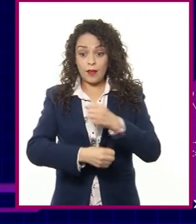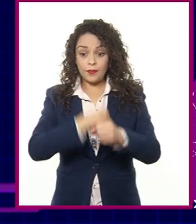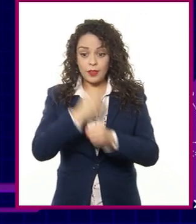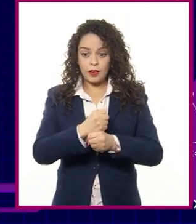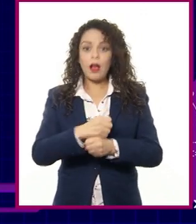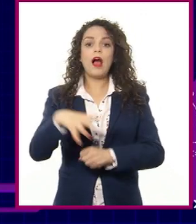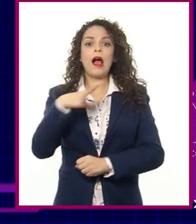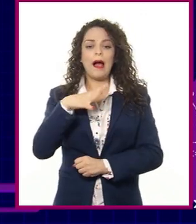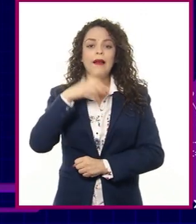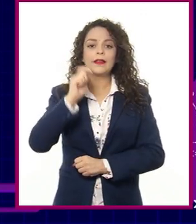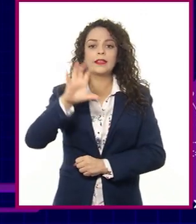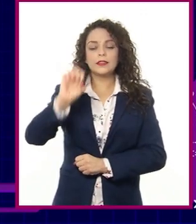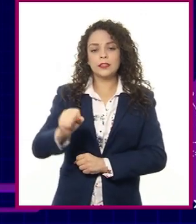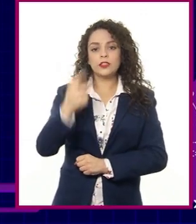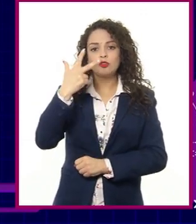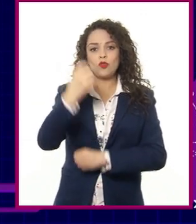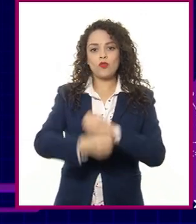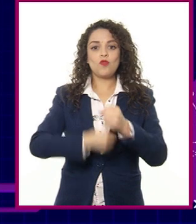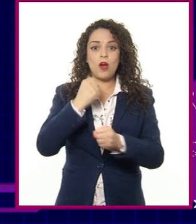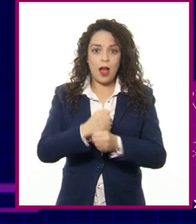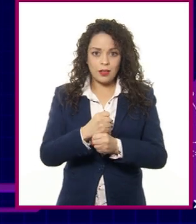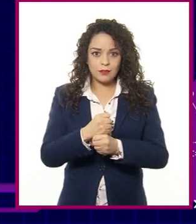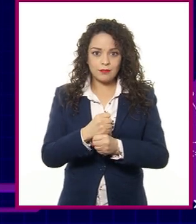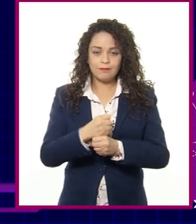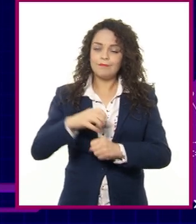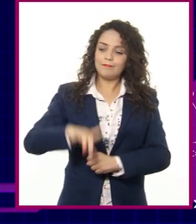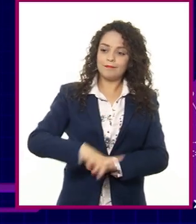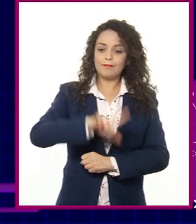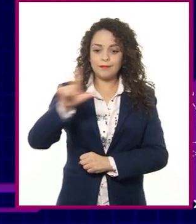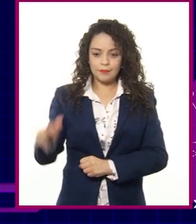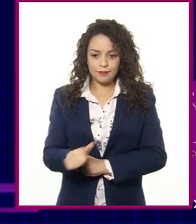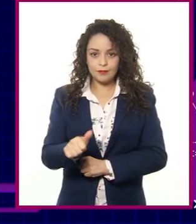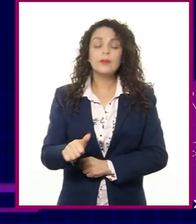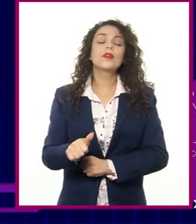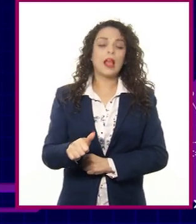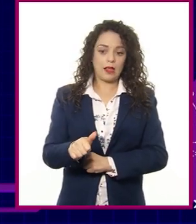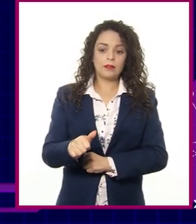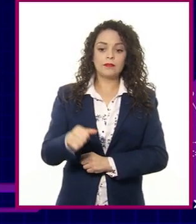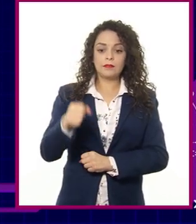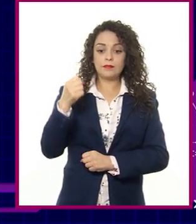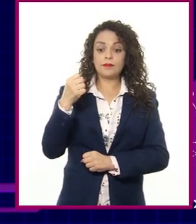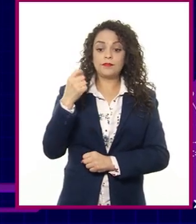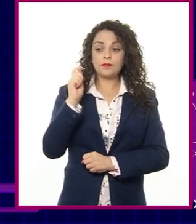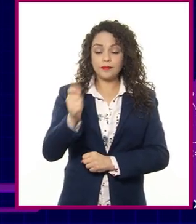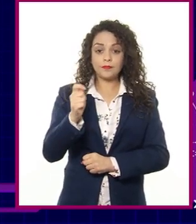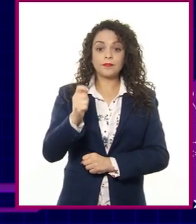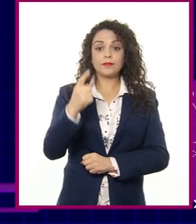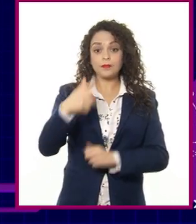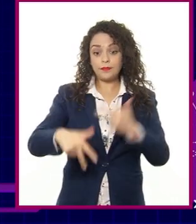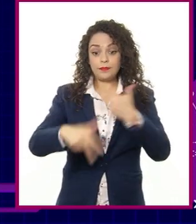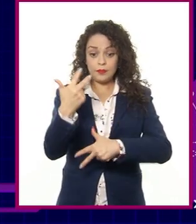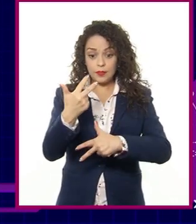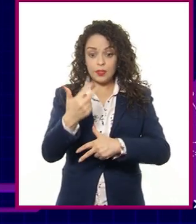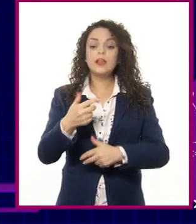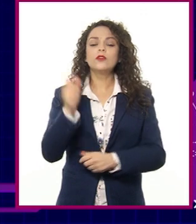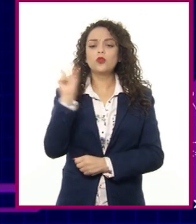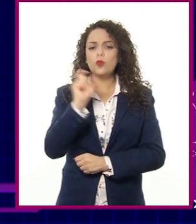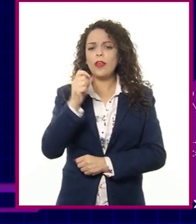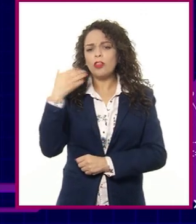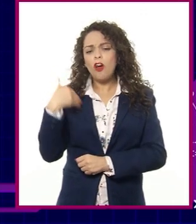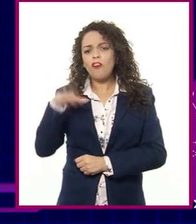se obtienen 68 años. Después, se sabe que la 13ª Copa se jugó en